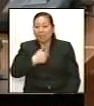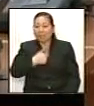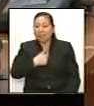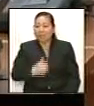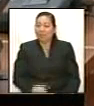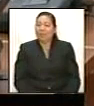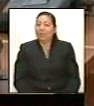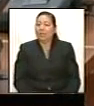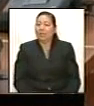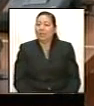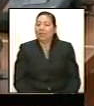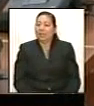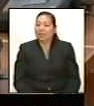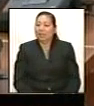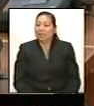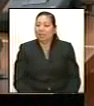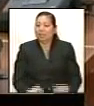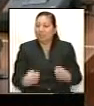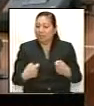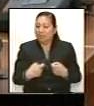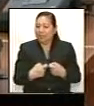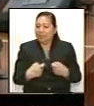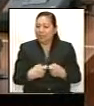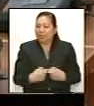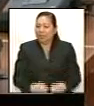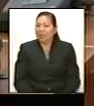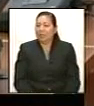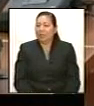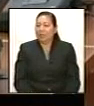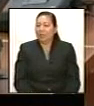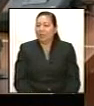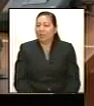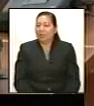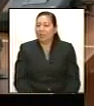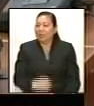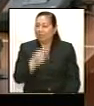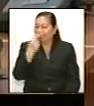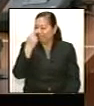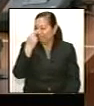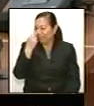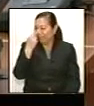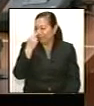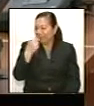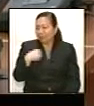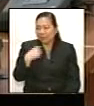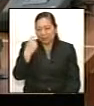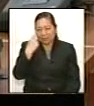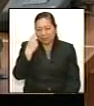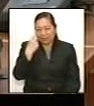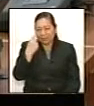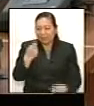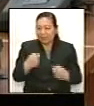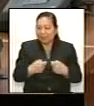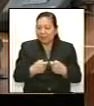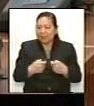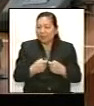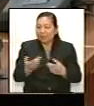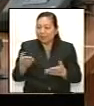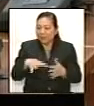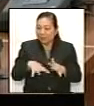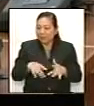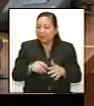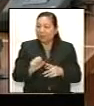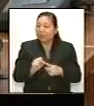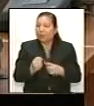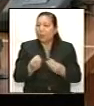que por redes sociales. Y lo que me parecía extraño es que si me conoce o me había visto por redes sociales, ¿por qué no me escribía por